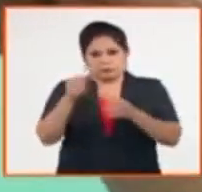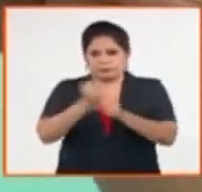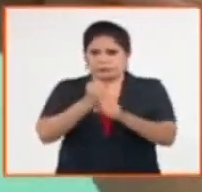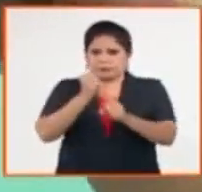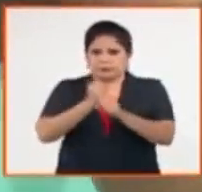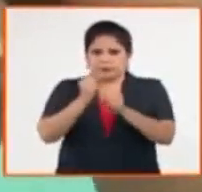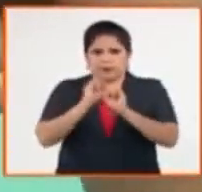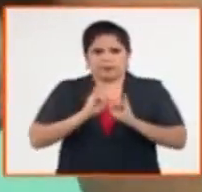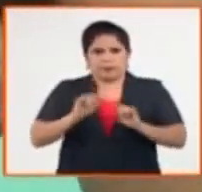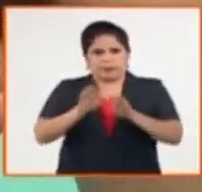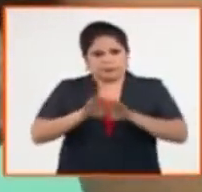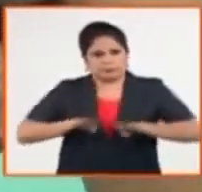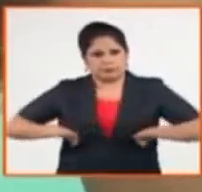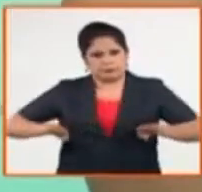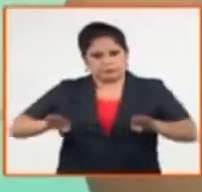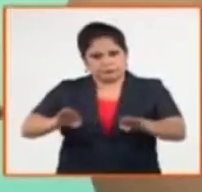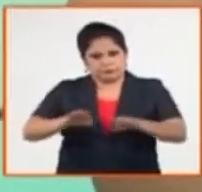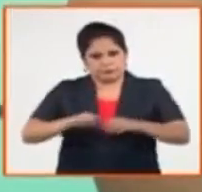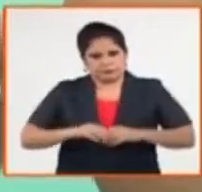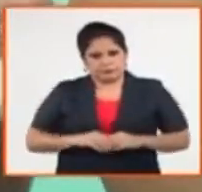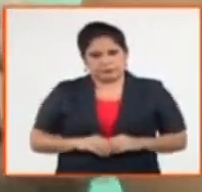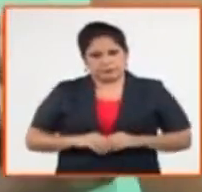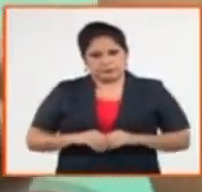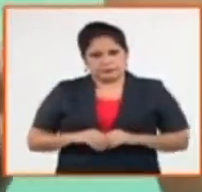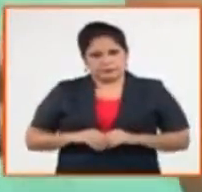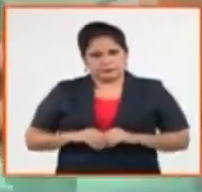Sistema Informativo de la Televisión Cubana.